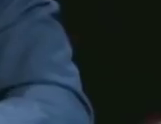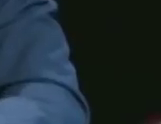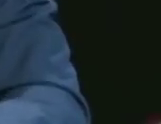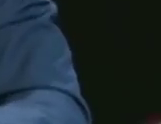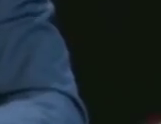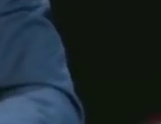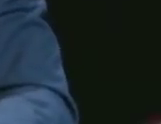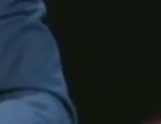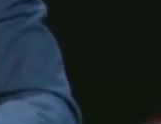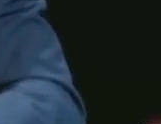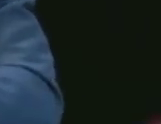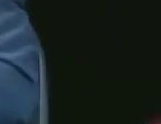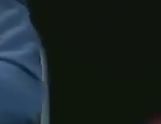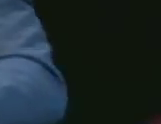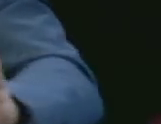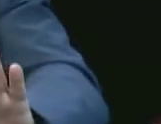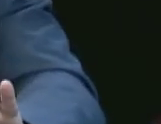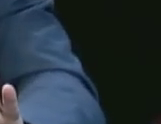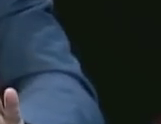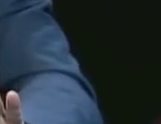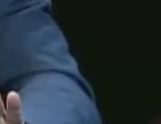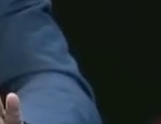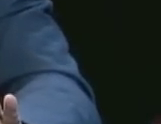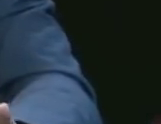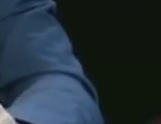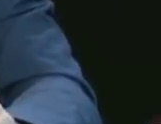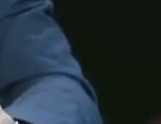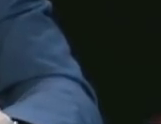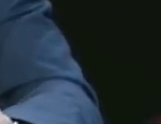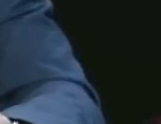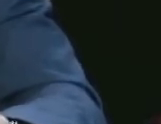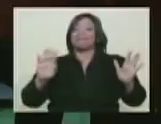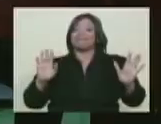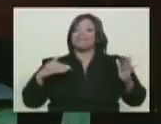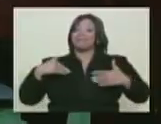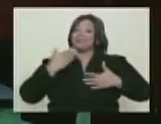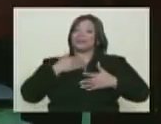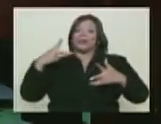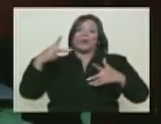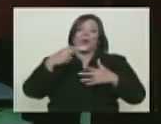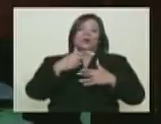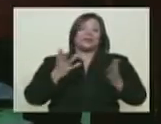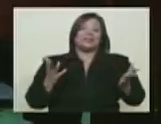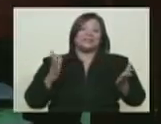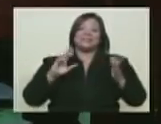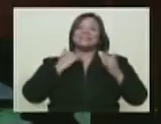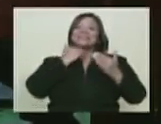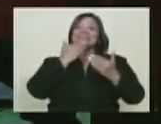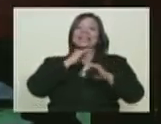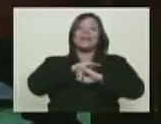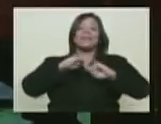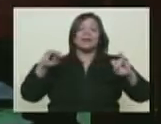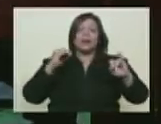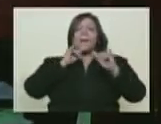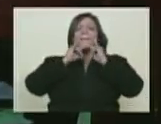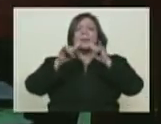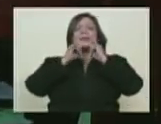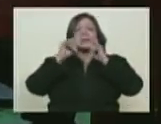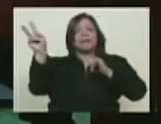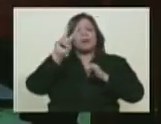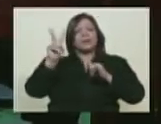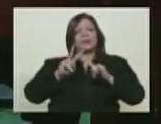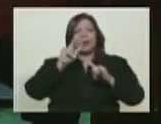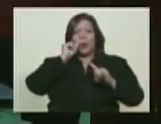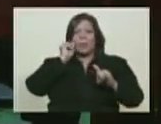Mira, Paco, ya te tengo que censurar porque se acabó el tiempo, ¿no? No es de mi agrado tener que decirlo. Pero quisiera un mensaje para las